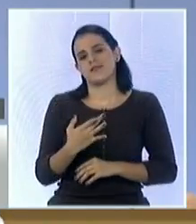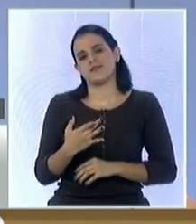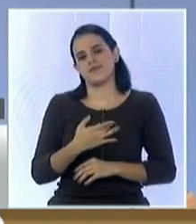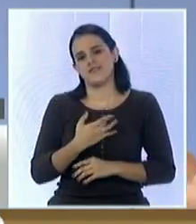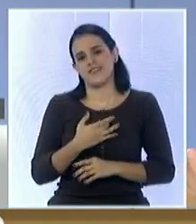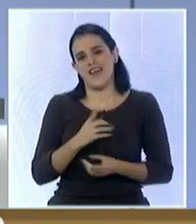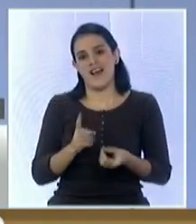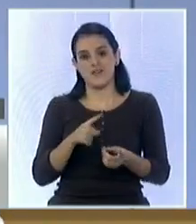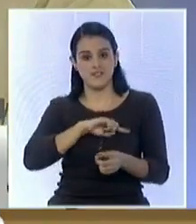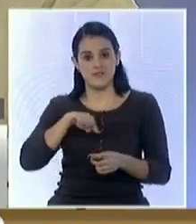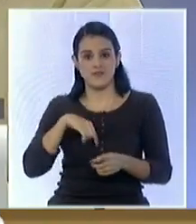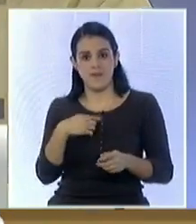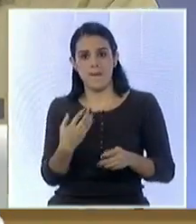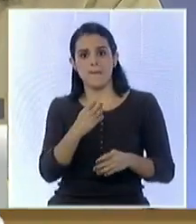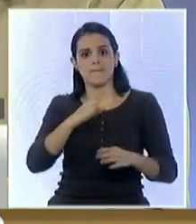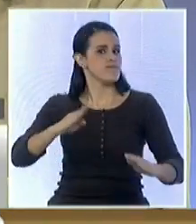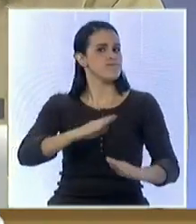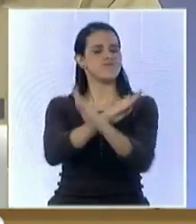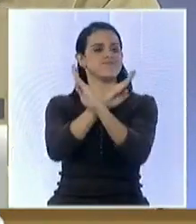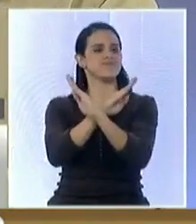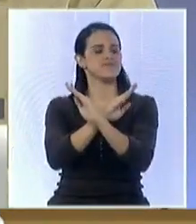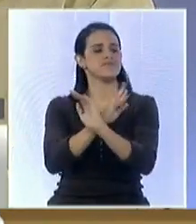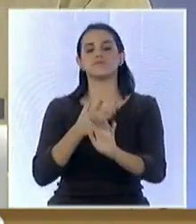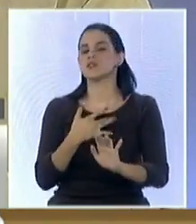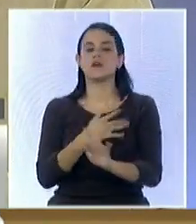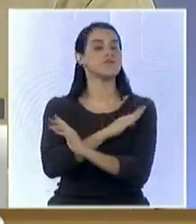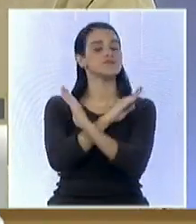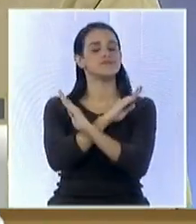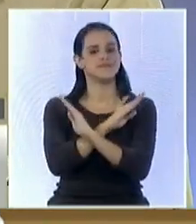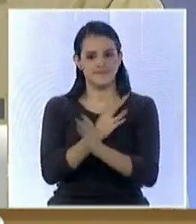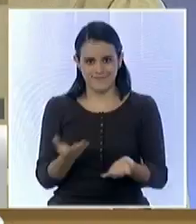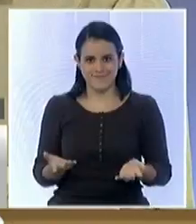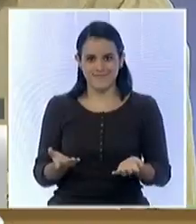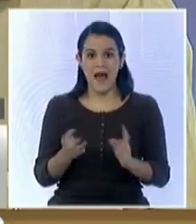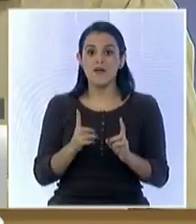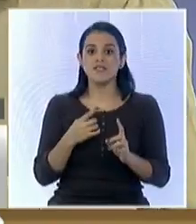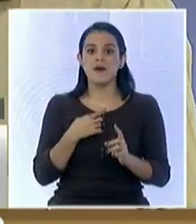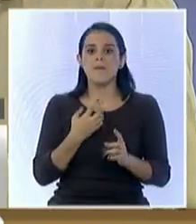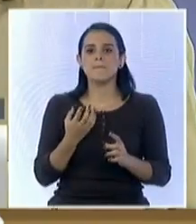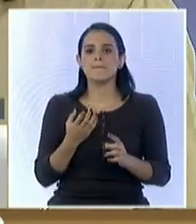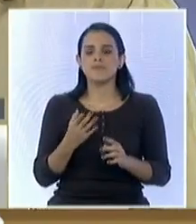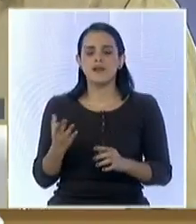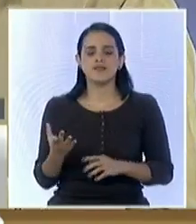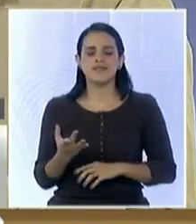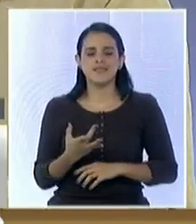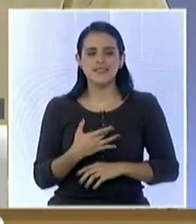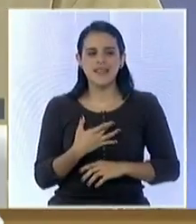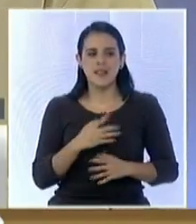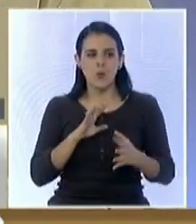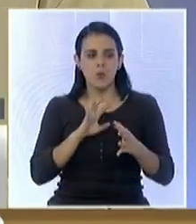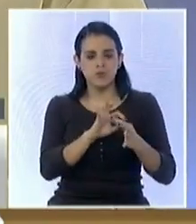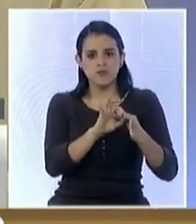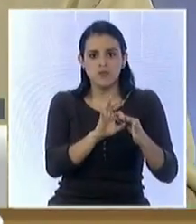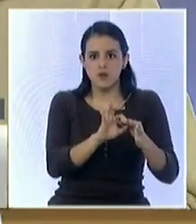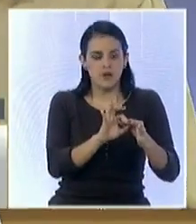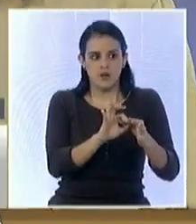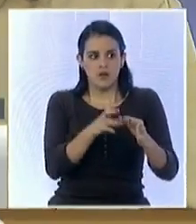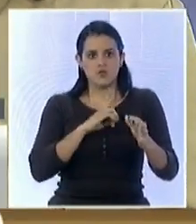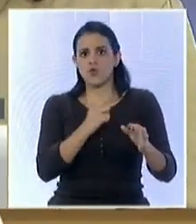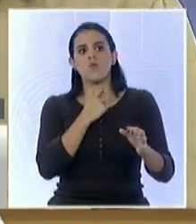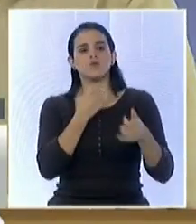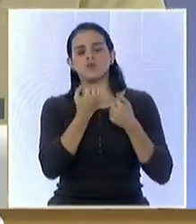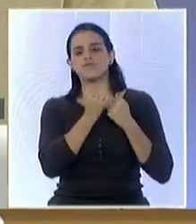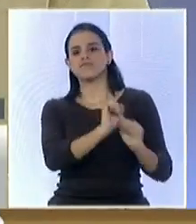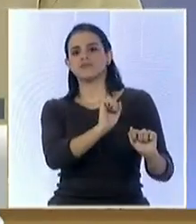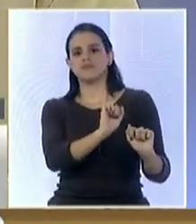porque justamente eso, permitirse sentir, implica, por ejemplo, contactar frustraciones, contactar emociones que no siempre son